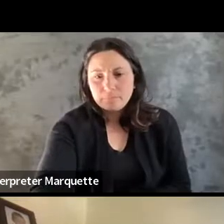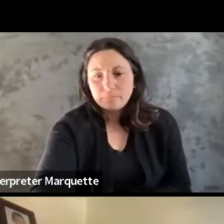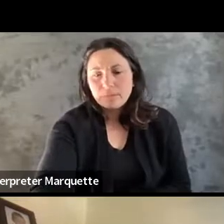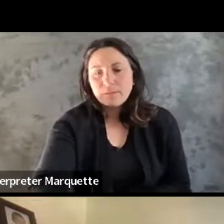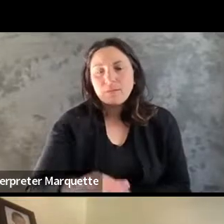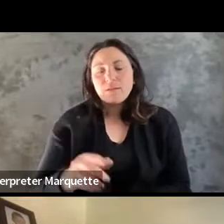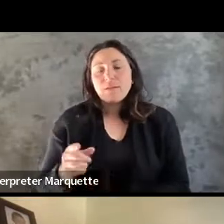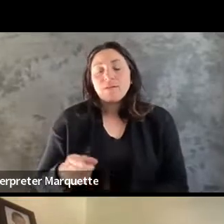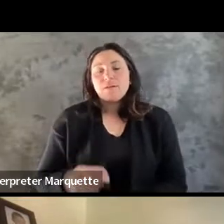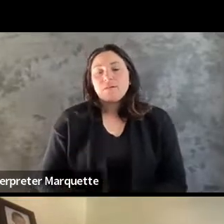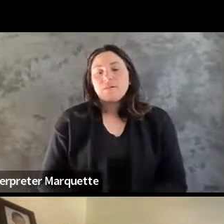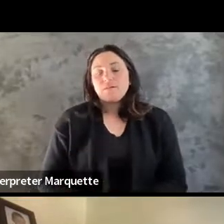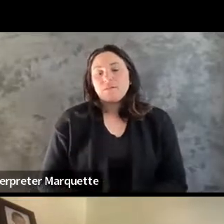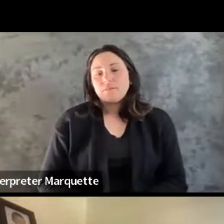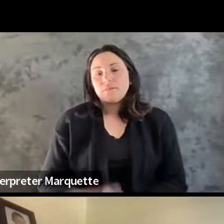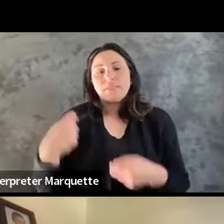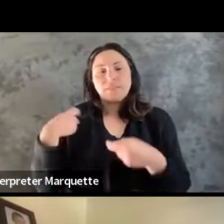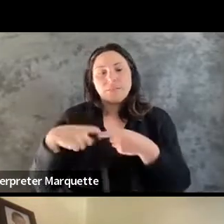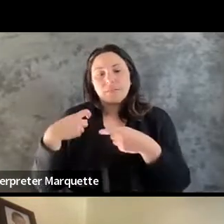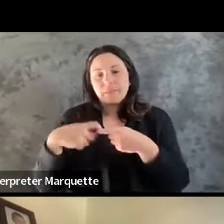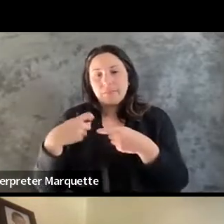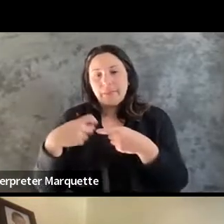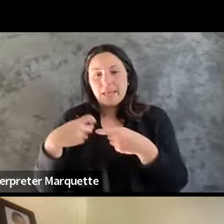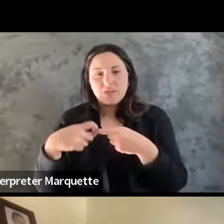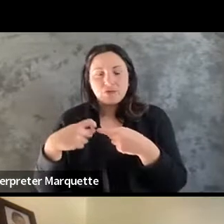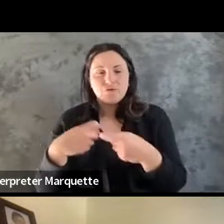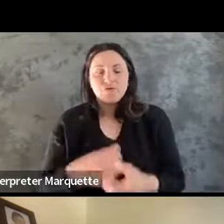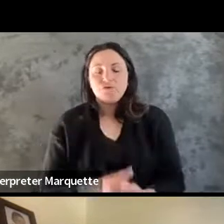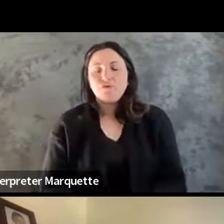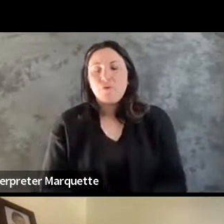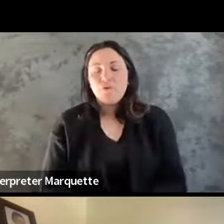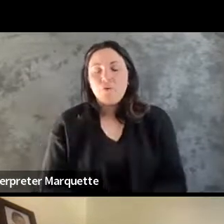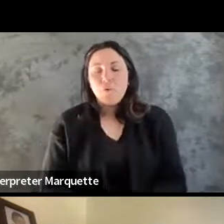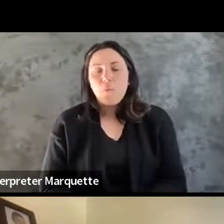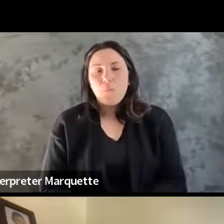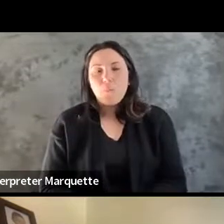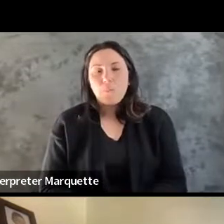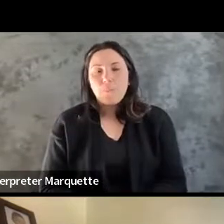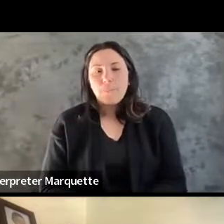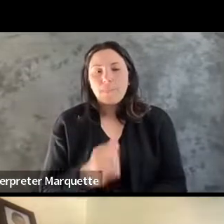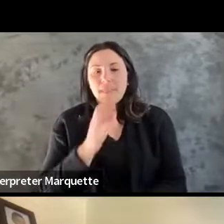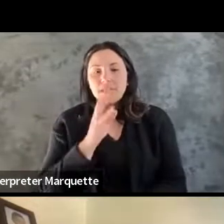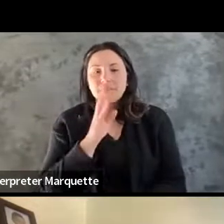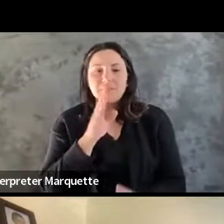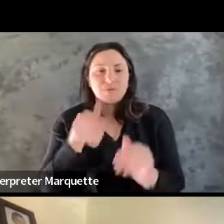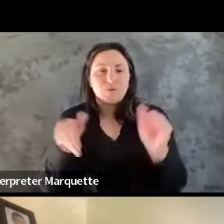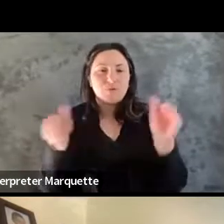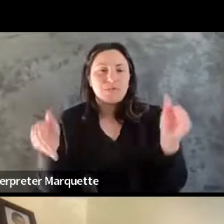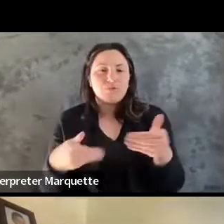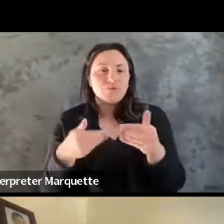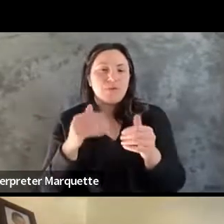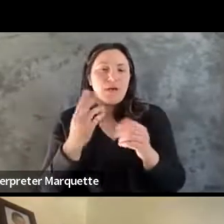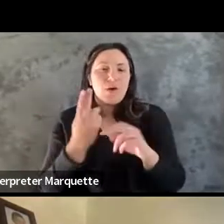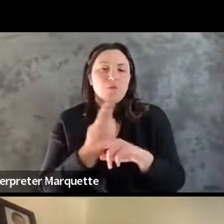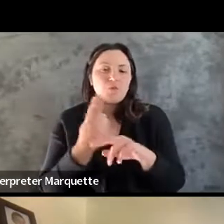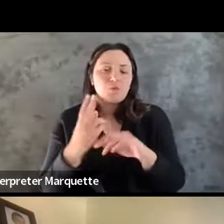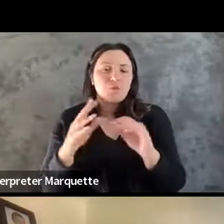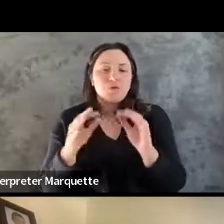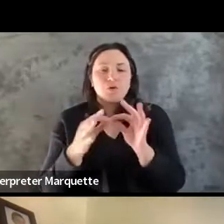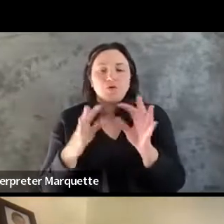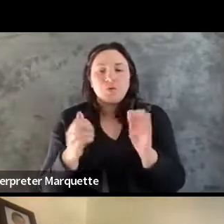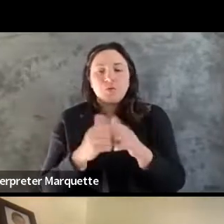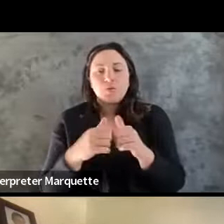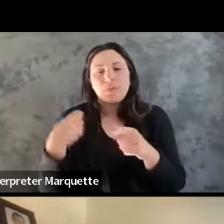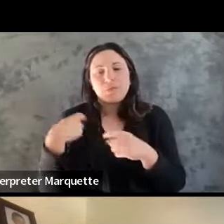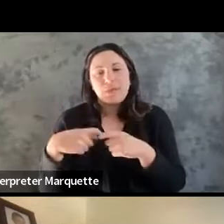ofreciendo interpretación simultánea al español durante esta reunión. Si desea escuchar la interpretación al español, haga clic en